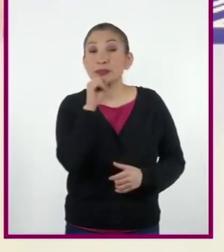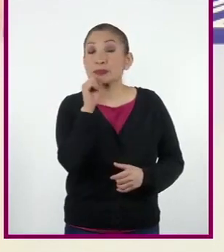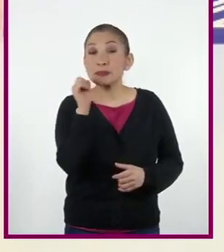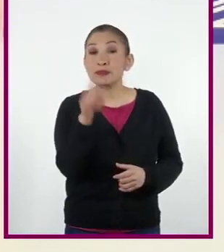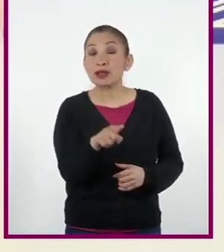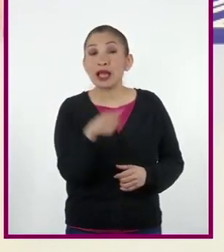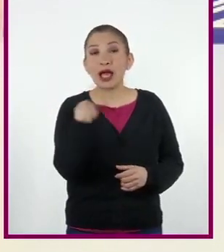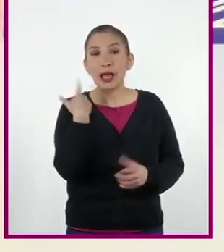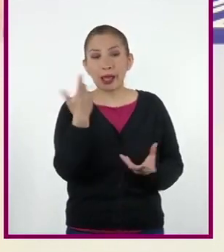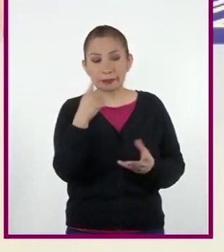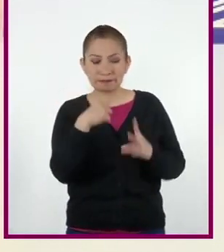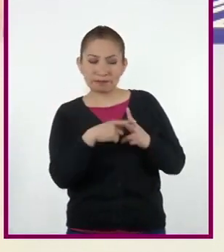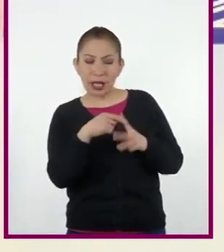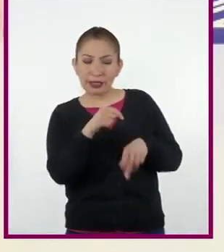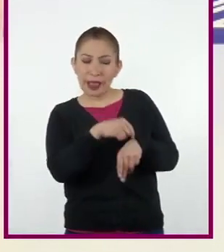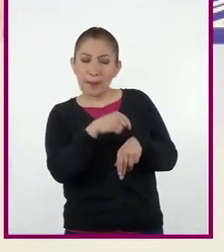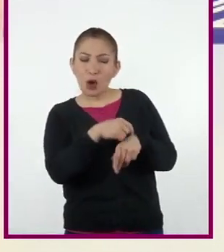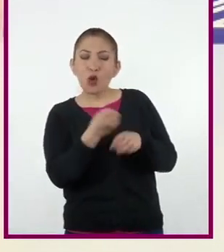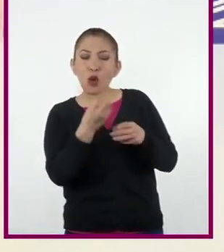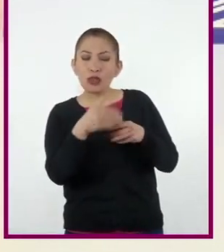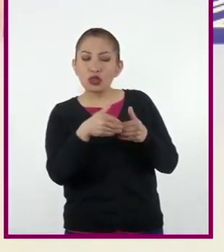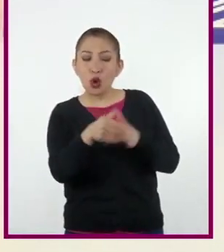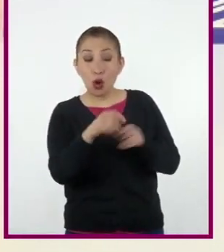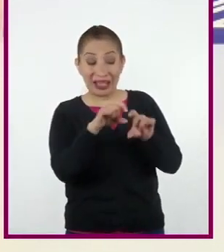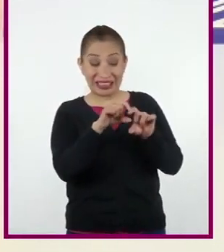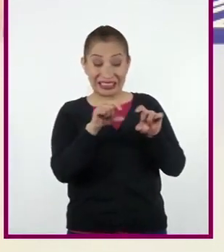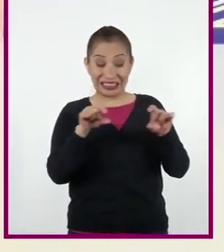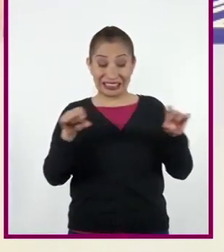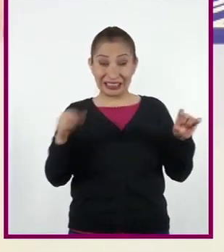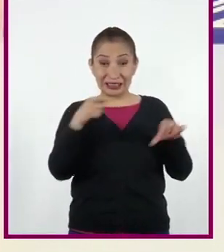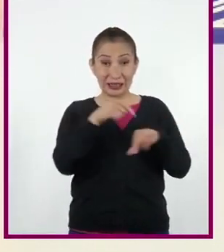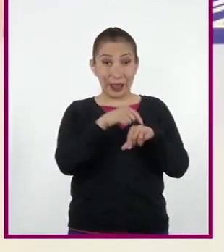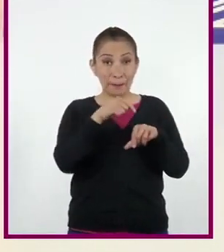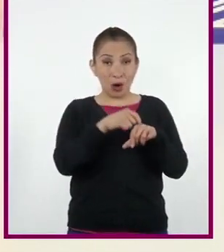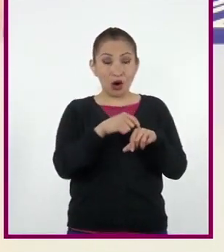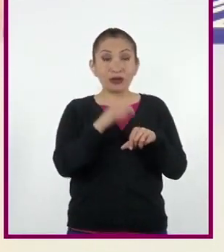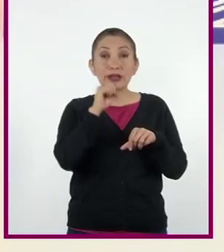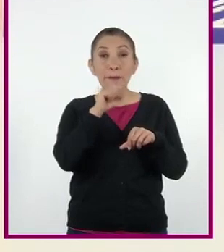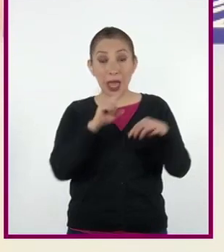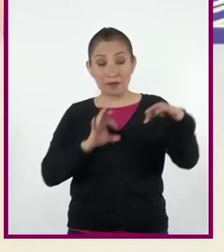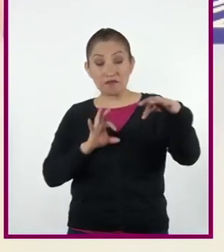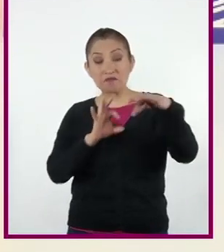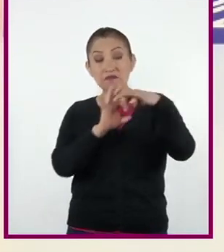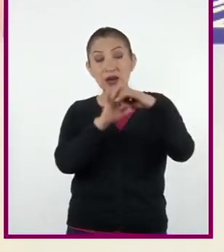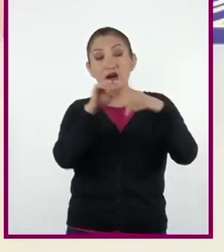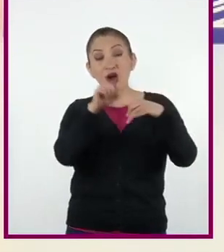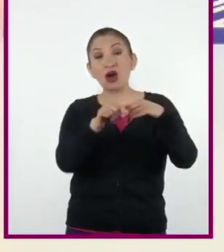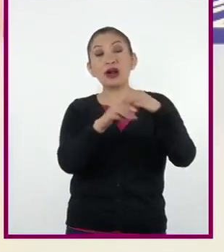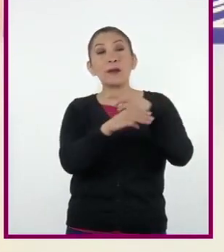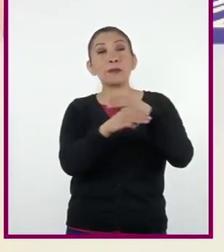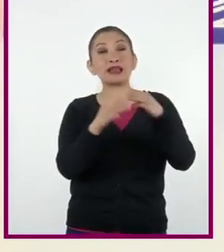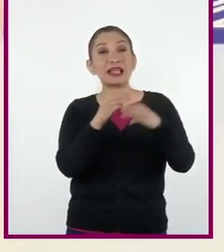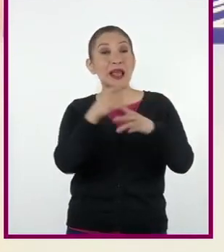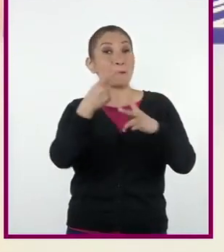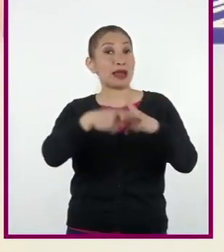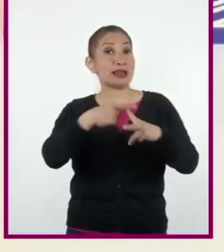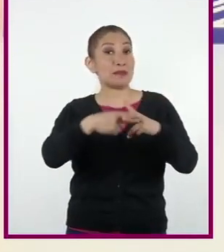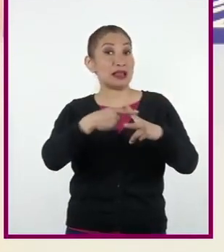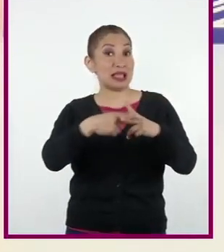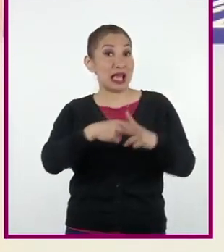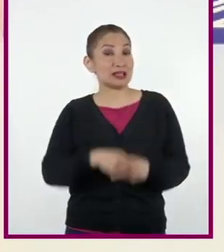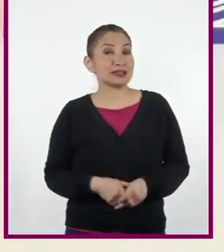Además, el cálculo de duración en las líneas del tiempo está relacionado con la asignatura de